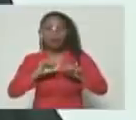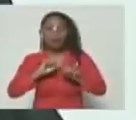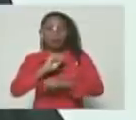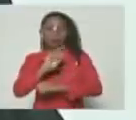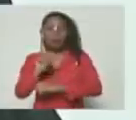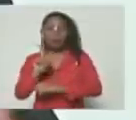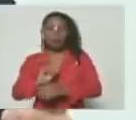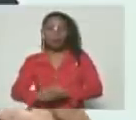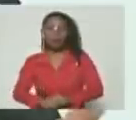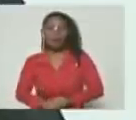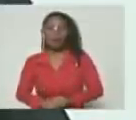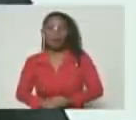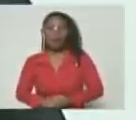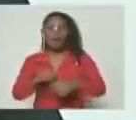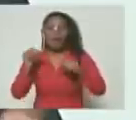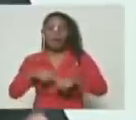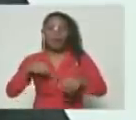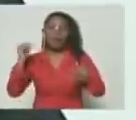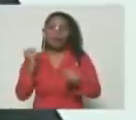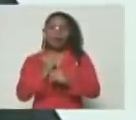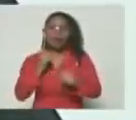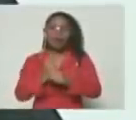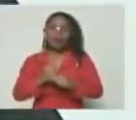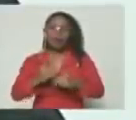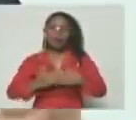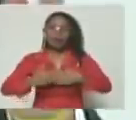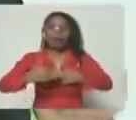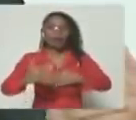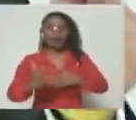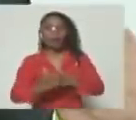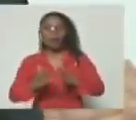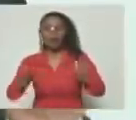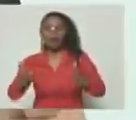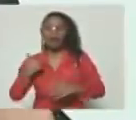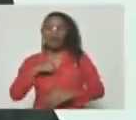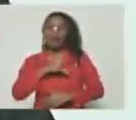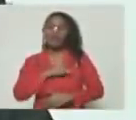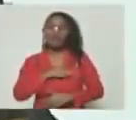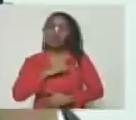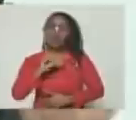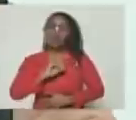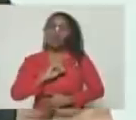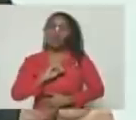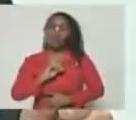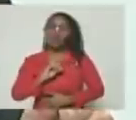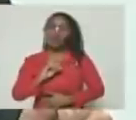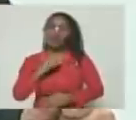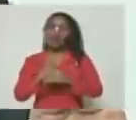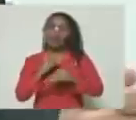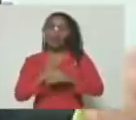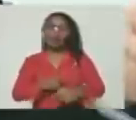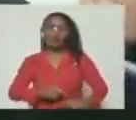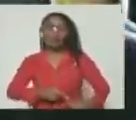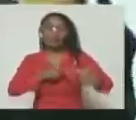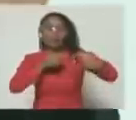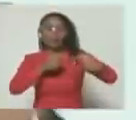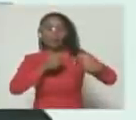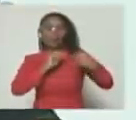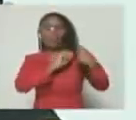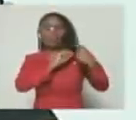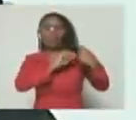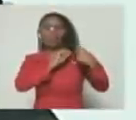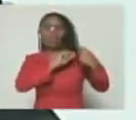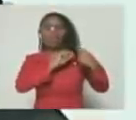siglo XXI. Aquí hay que trabajar con más amplitud. Y nosotros no hubiésemos estado en un enfrentamiento, sino con